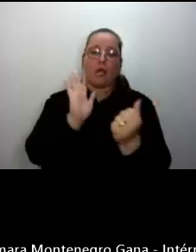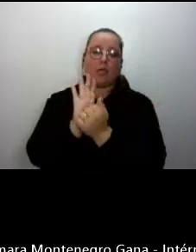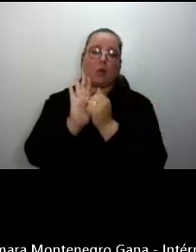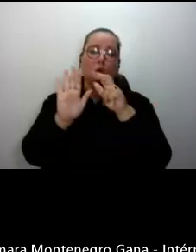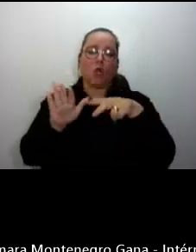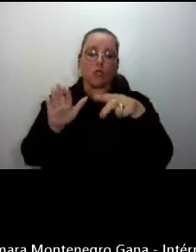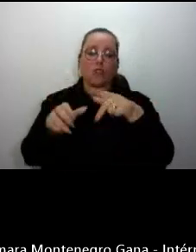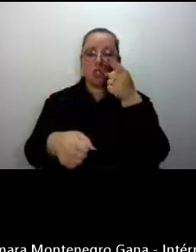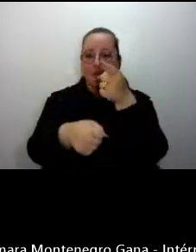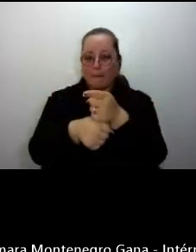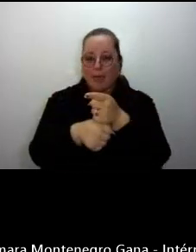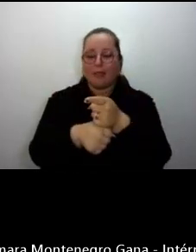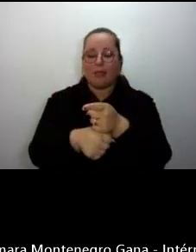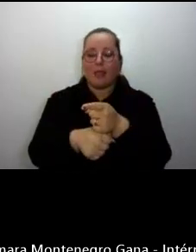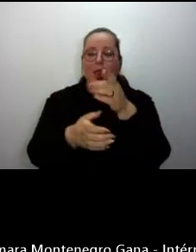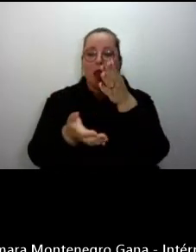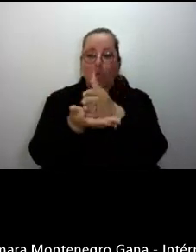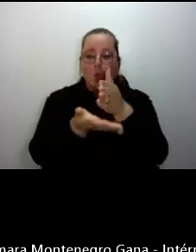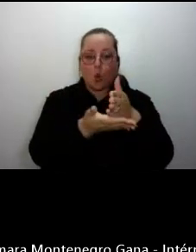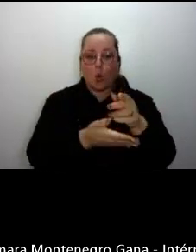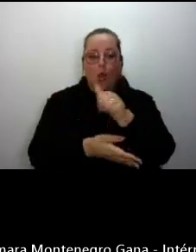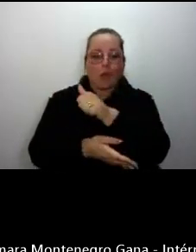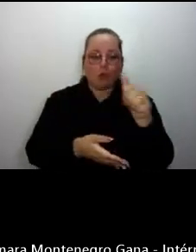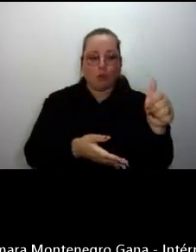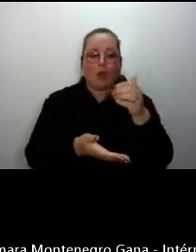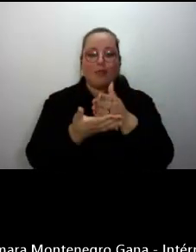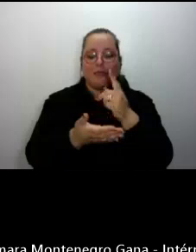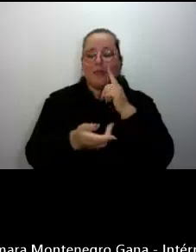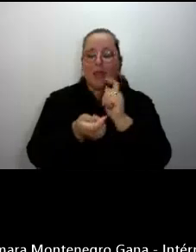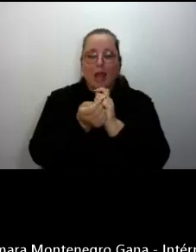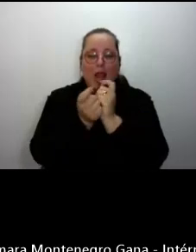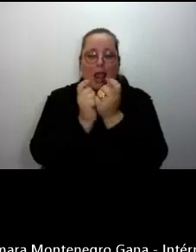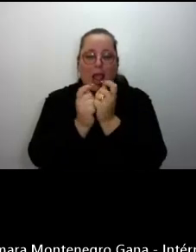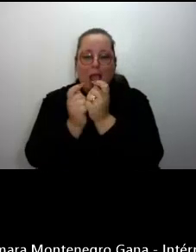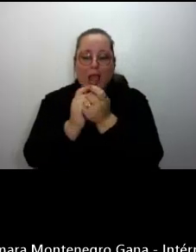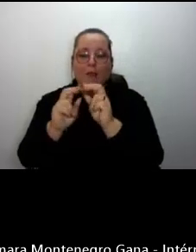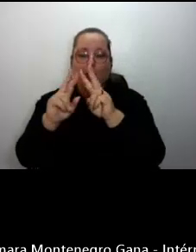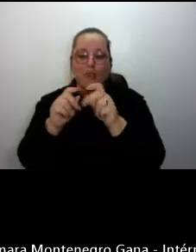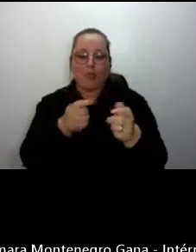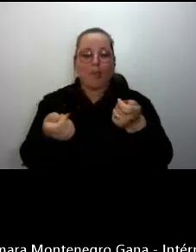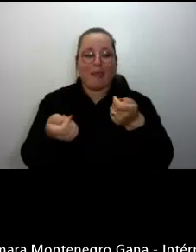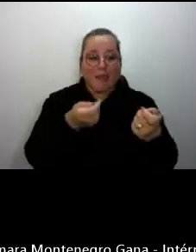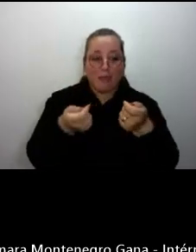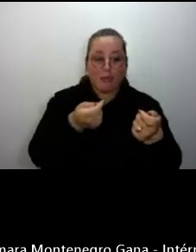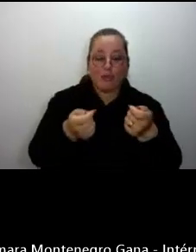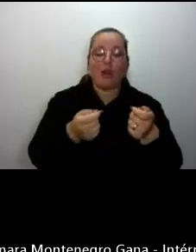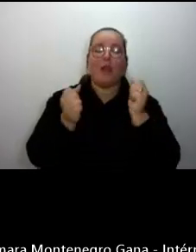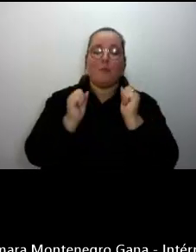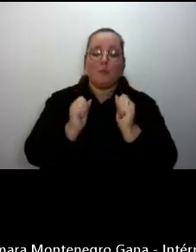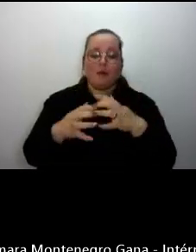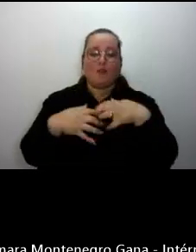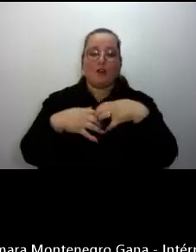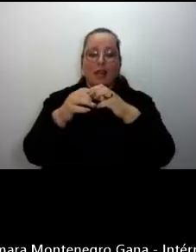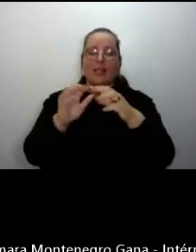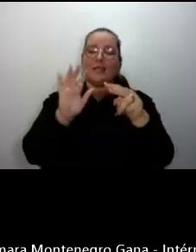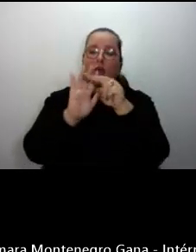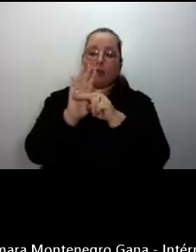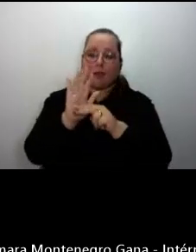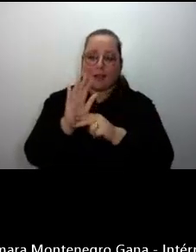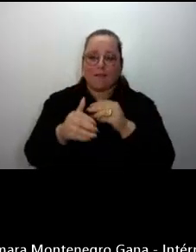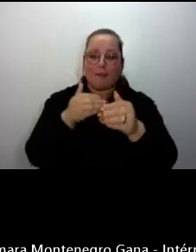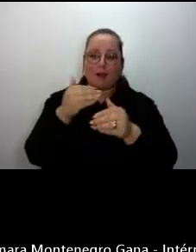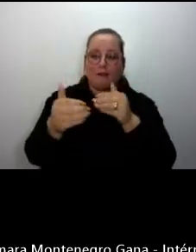mandata, ¿cierto?, a que los establecimientos educacionales realicen ajustes en los dispositivos de gestión y que puedan fortalecer la normativa para